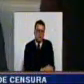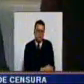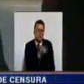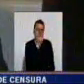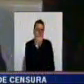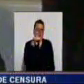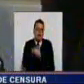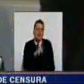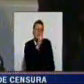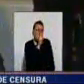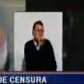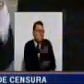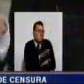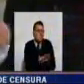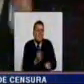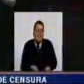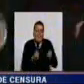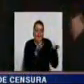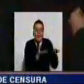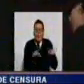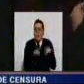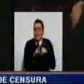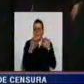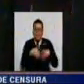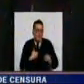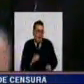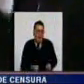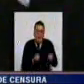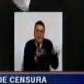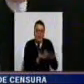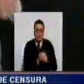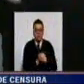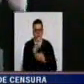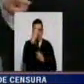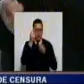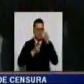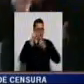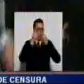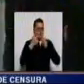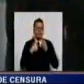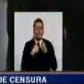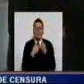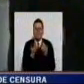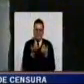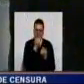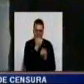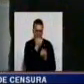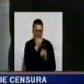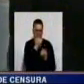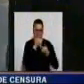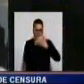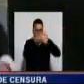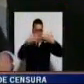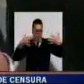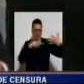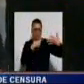aquí, en un reglamento de una subasta, con una frase confusa, se inventaron las subastas de